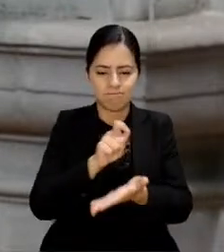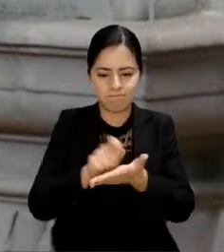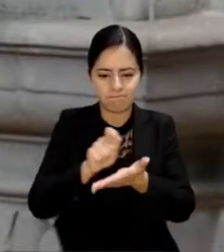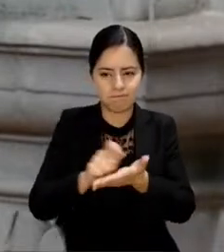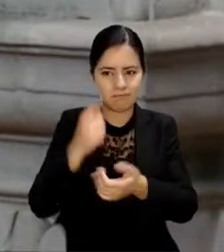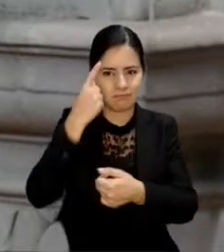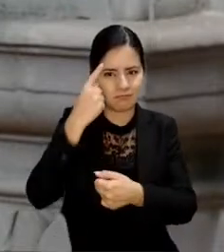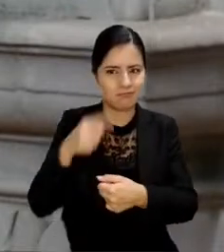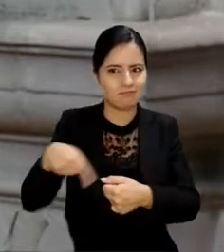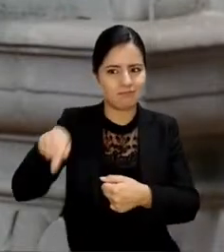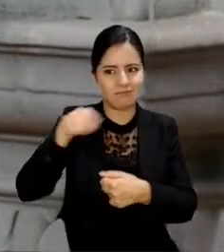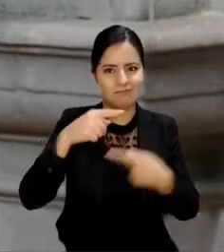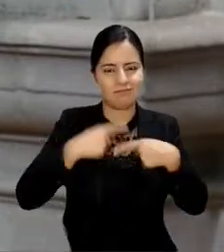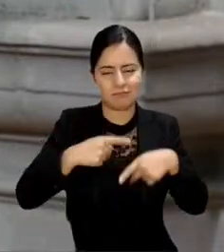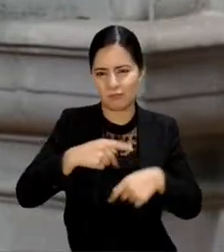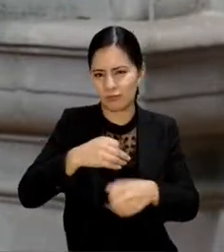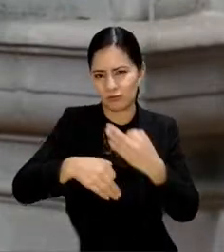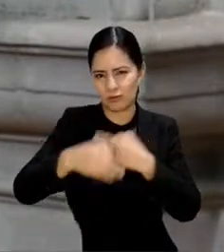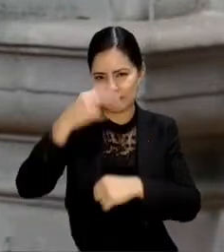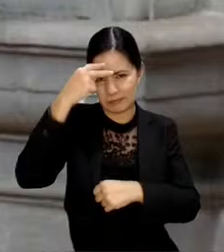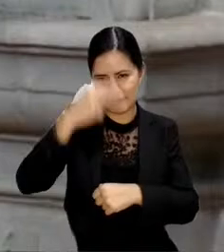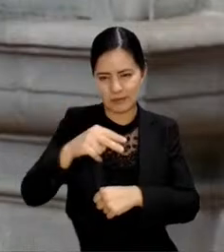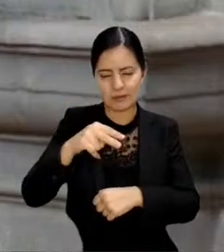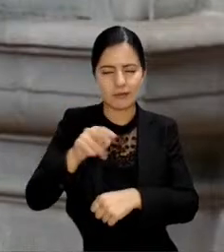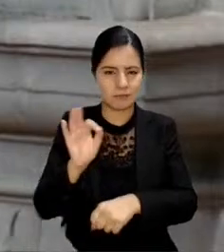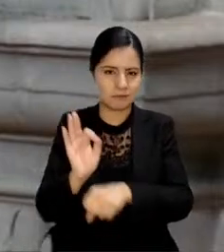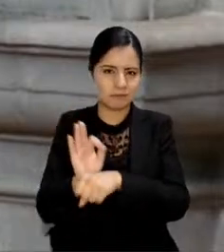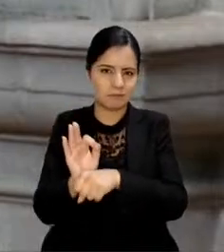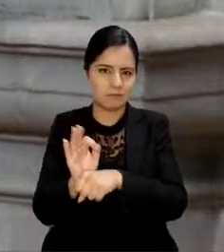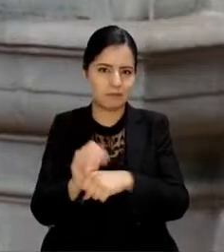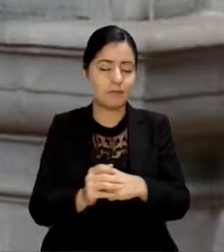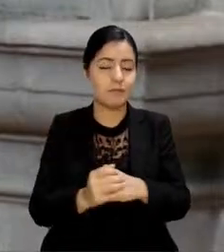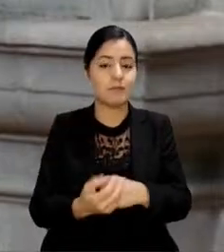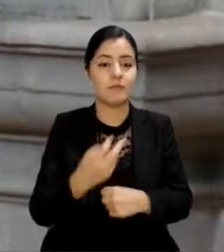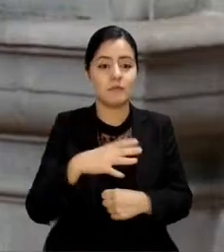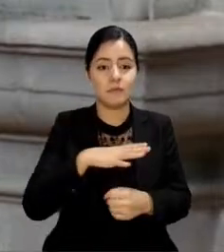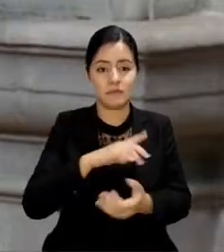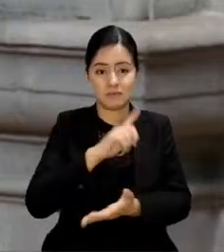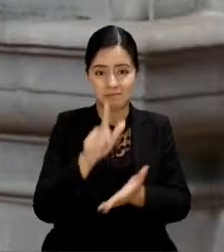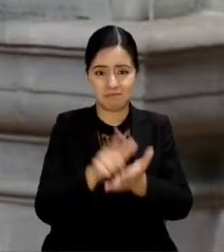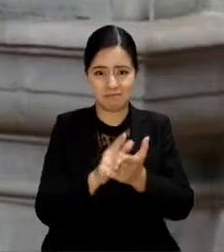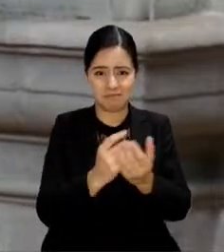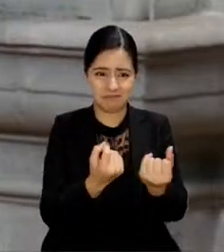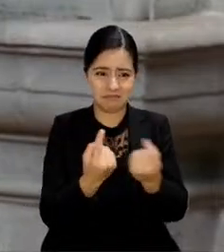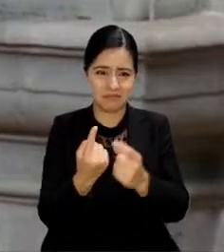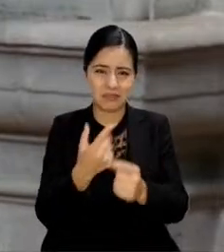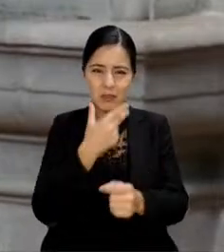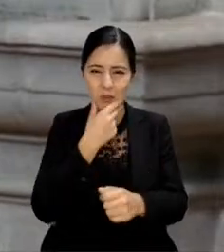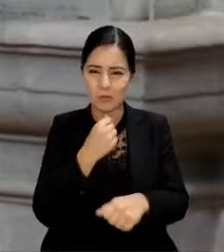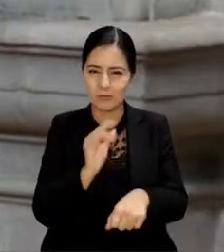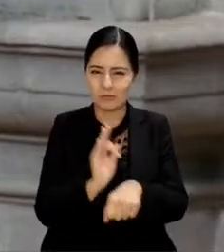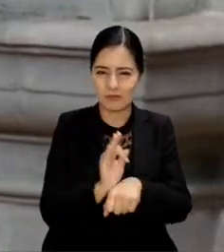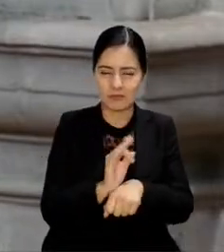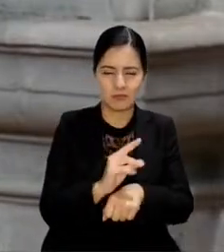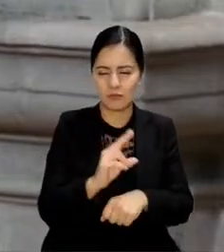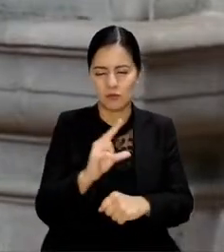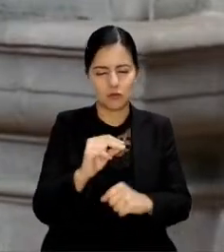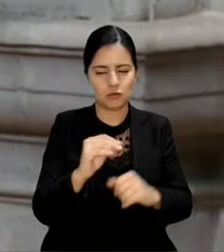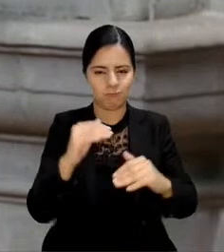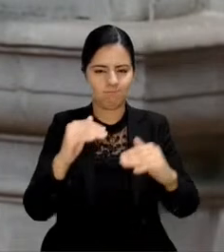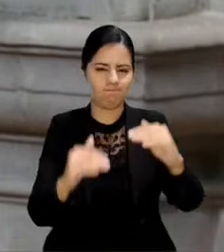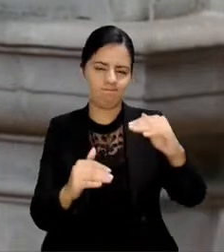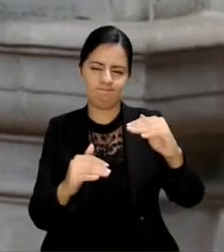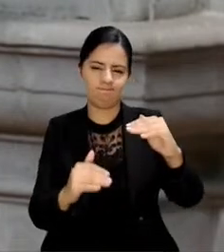responsabilidad en las leyes que emitimos, que éstas dejen de tener sesgos de género y sigan fomentando las diferentes desigualdades